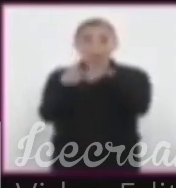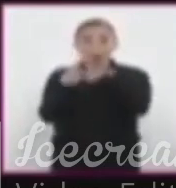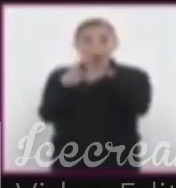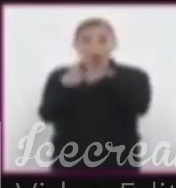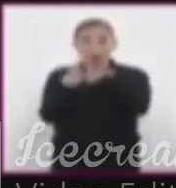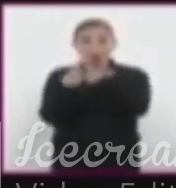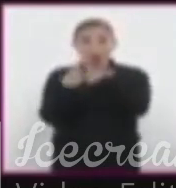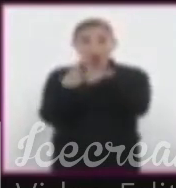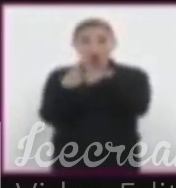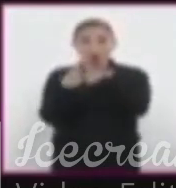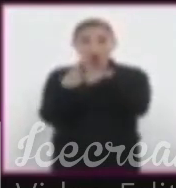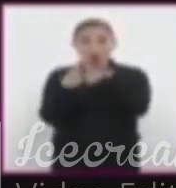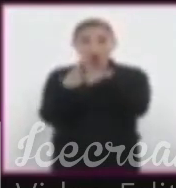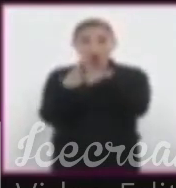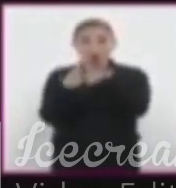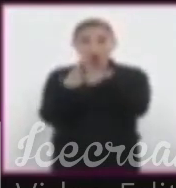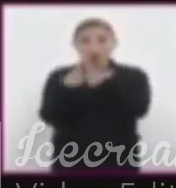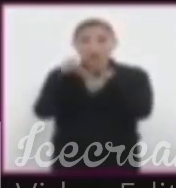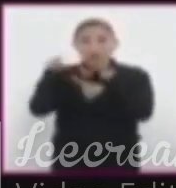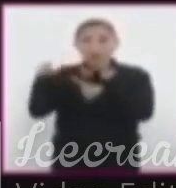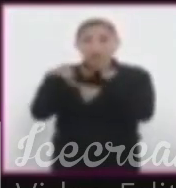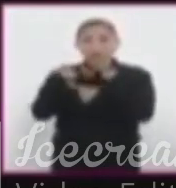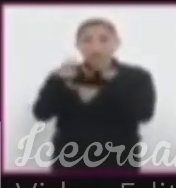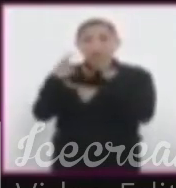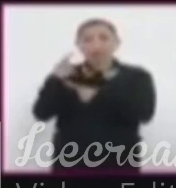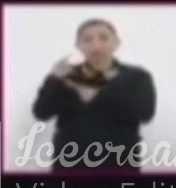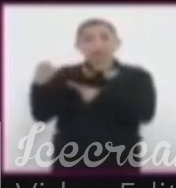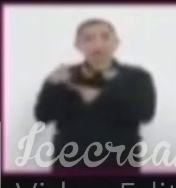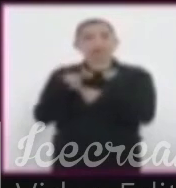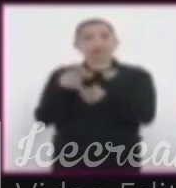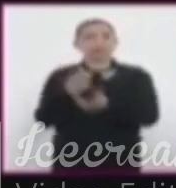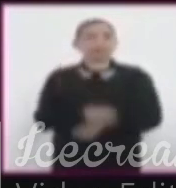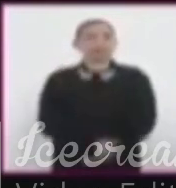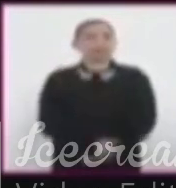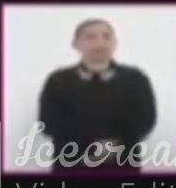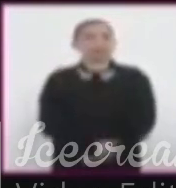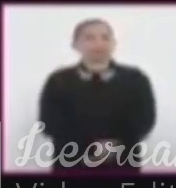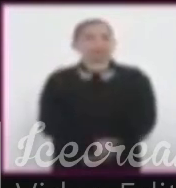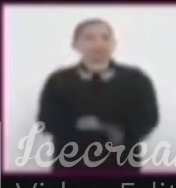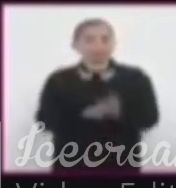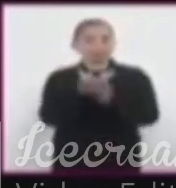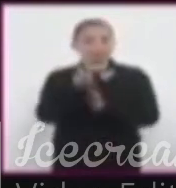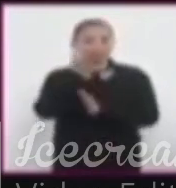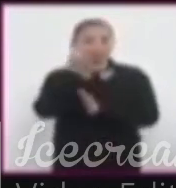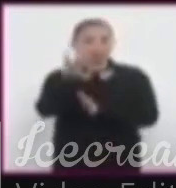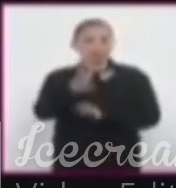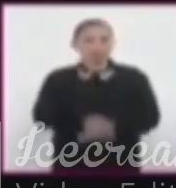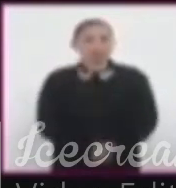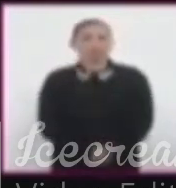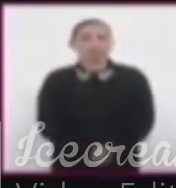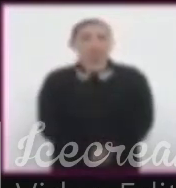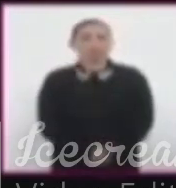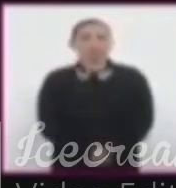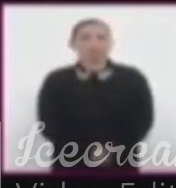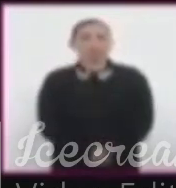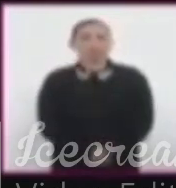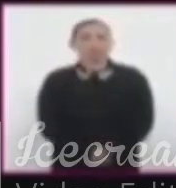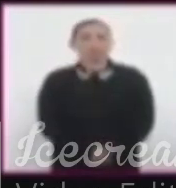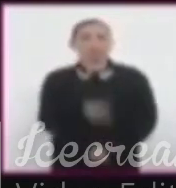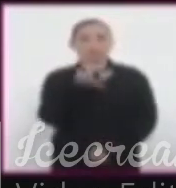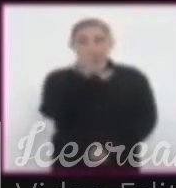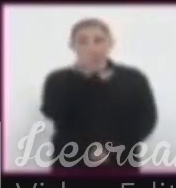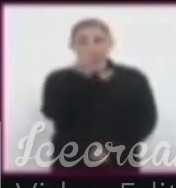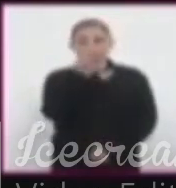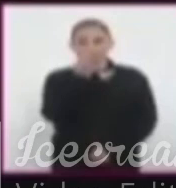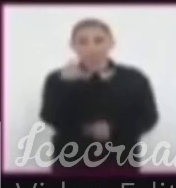ese porcentaje que vamos a calcular, vamos a obtener 100. Pongámoslo así. Tenemos 80